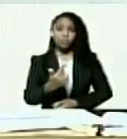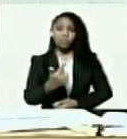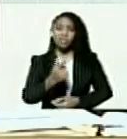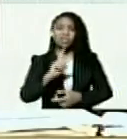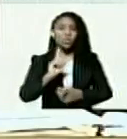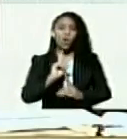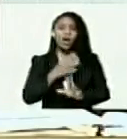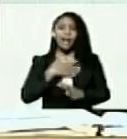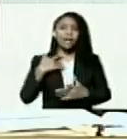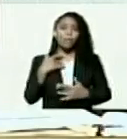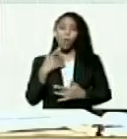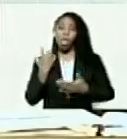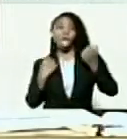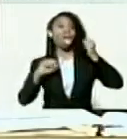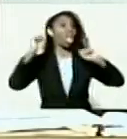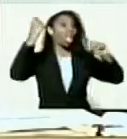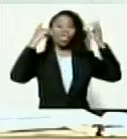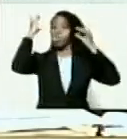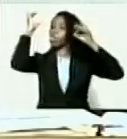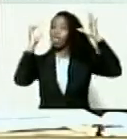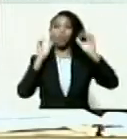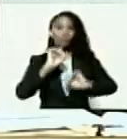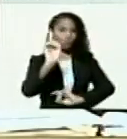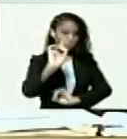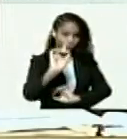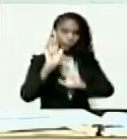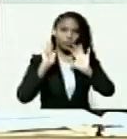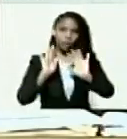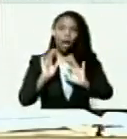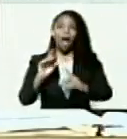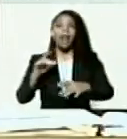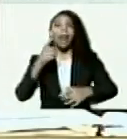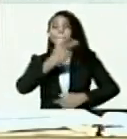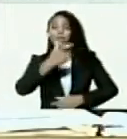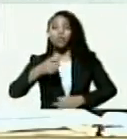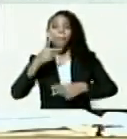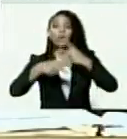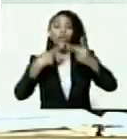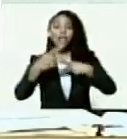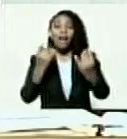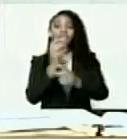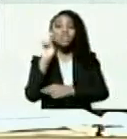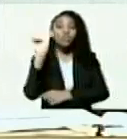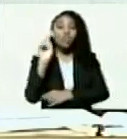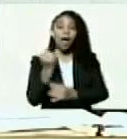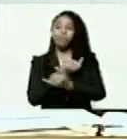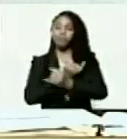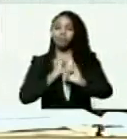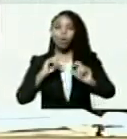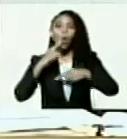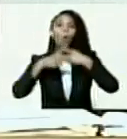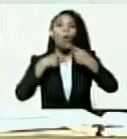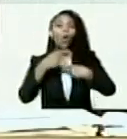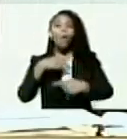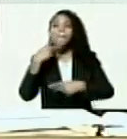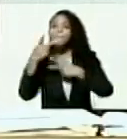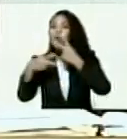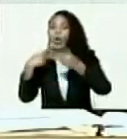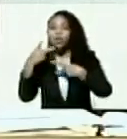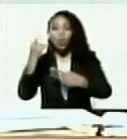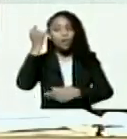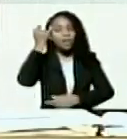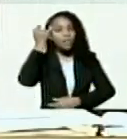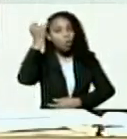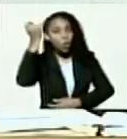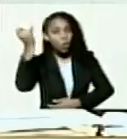de ninguna exageración, que los actores políticos de Venezuela, independientemente de su color político, de su